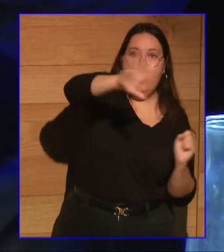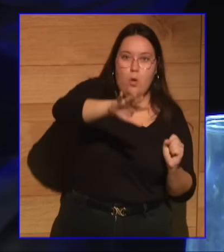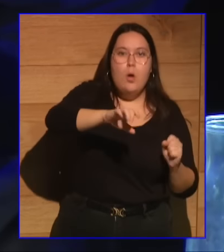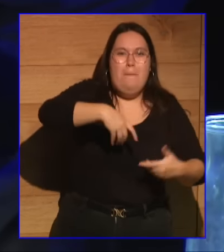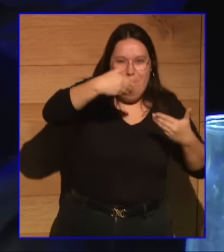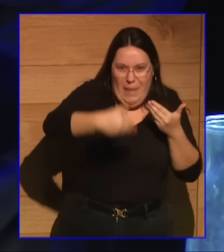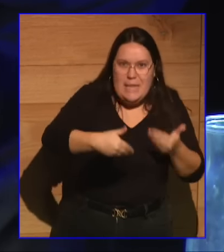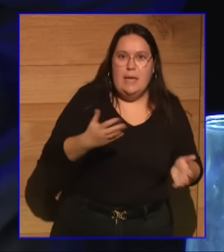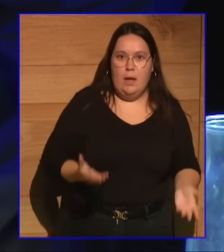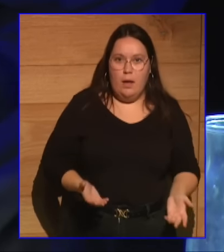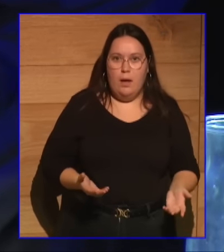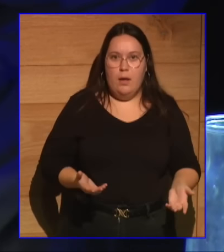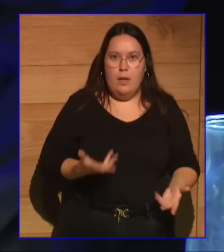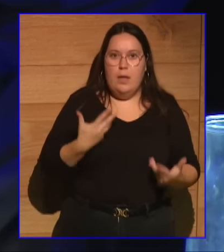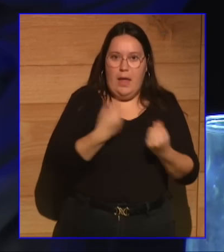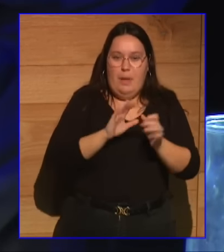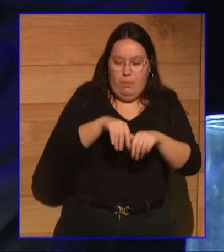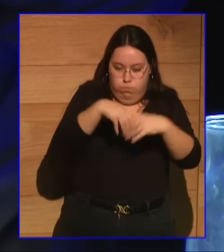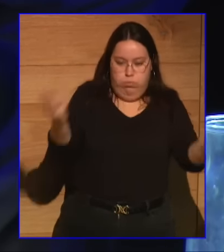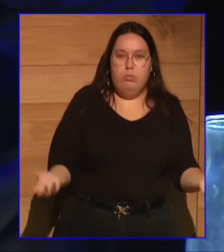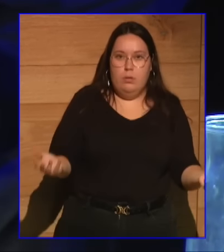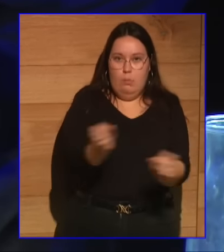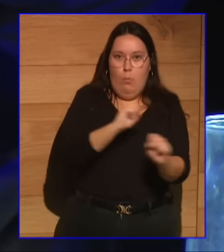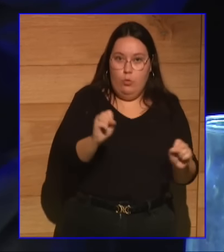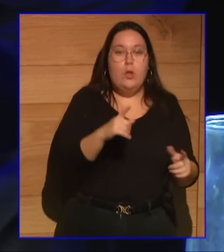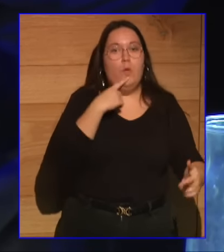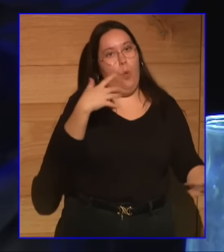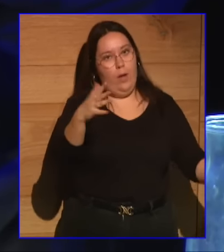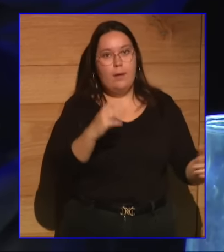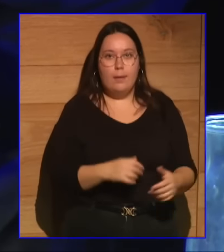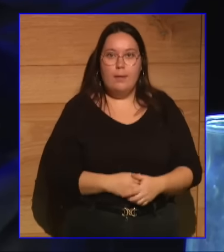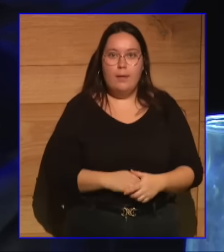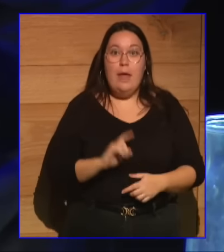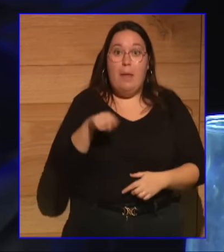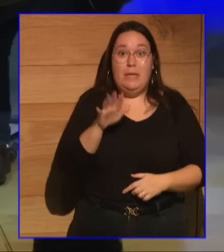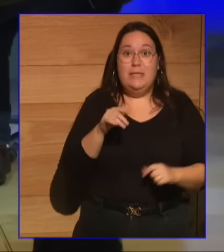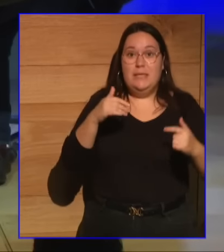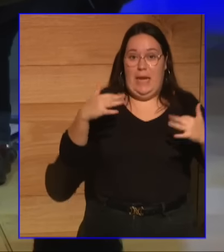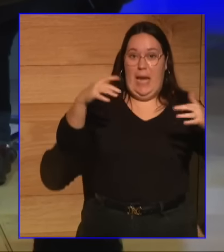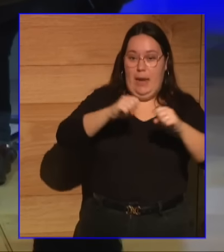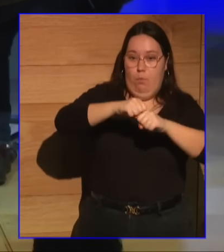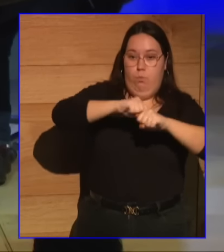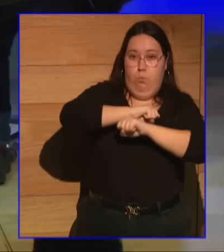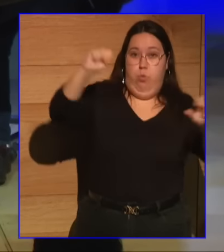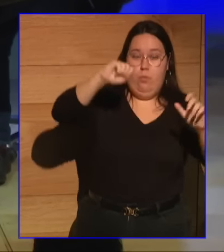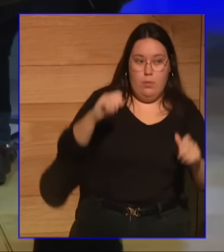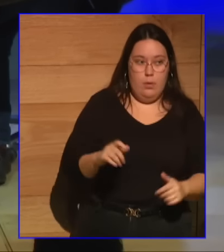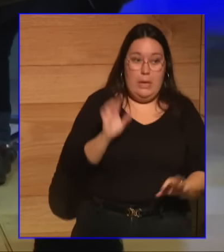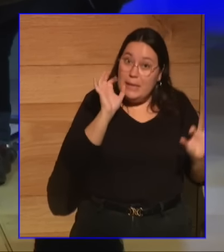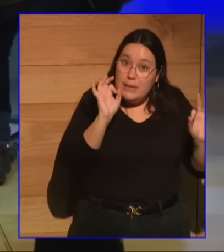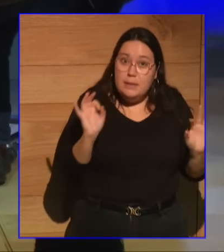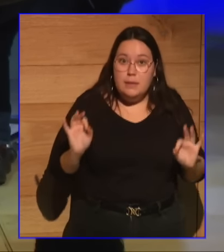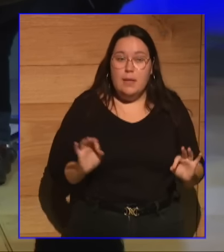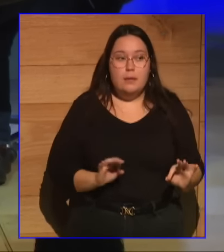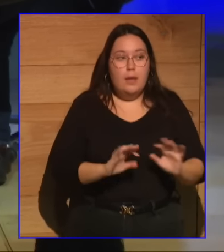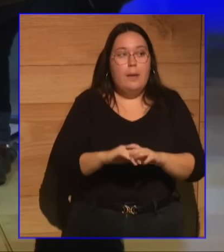y es además que se... La rellenan. Se despanzurra. Vale. Dices, ole Spielberg. Incluso se abre en el aire. Se abre en el aire. O sea, dices, claro, es así, es que es así.